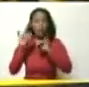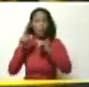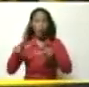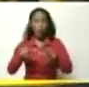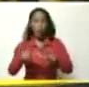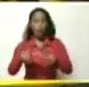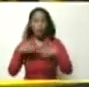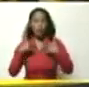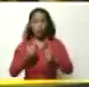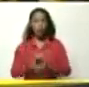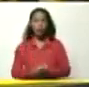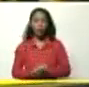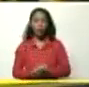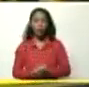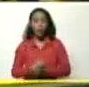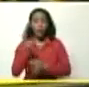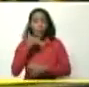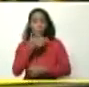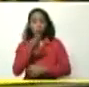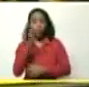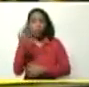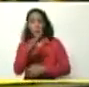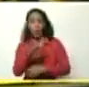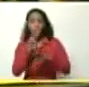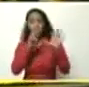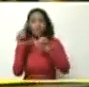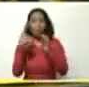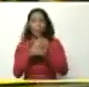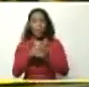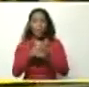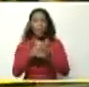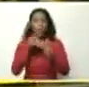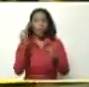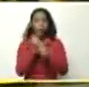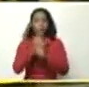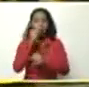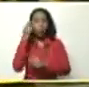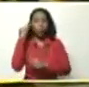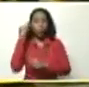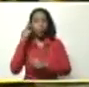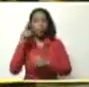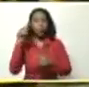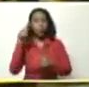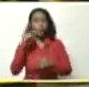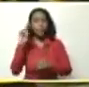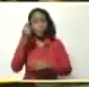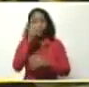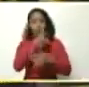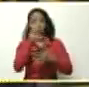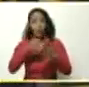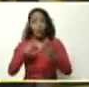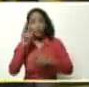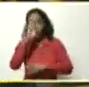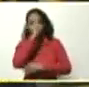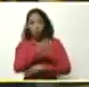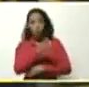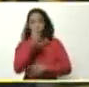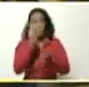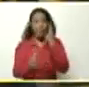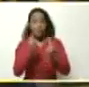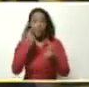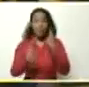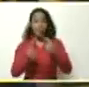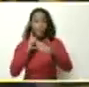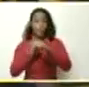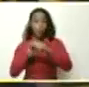salud. Son aproximadamente 70.000 trabajadores y trabajadoras de primera línea, es decir, los que atienden directamente a pacientes con